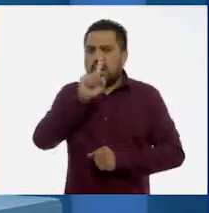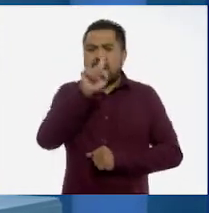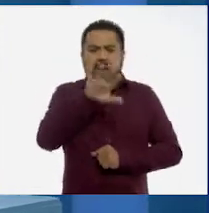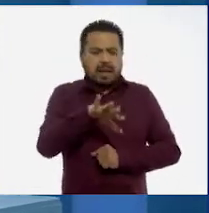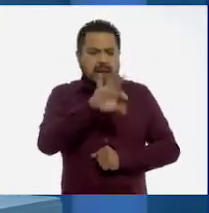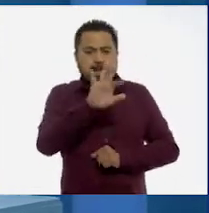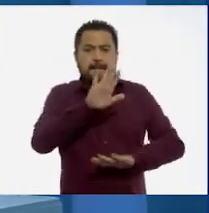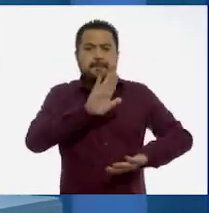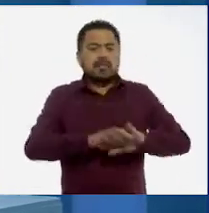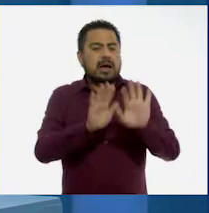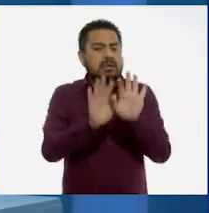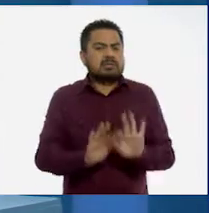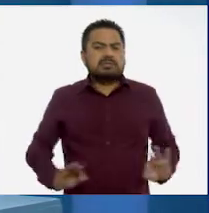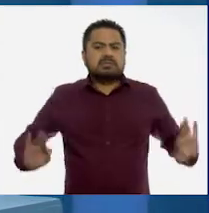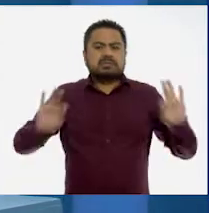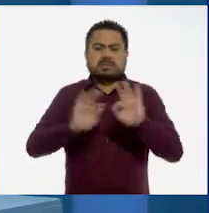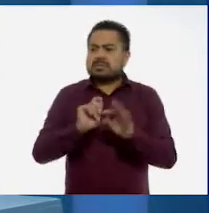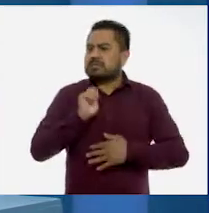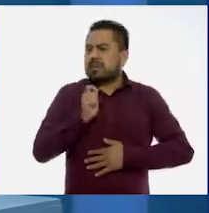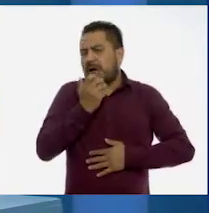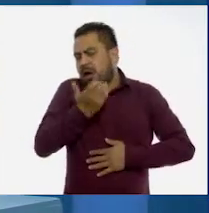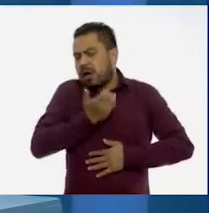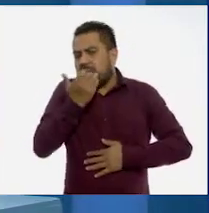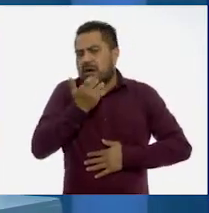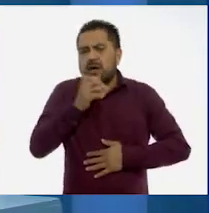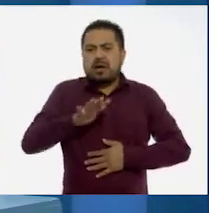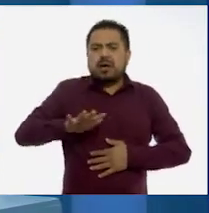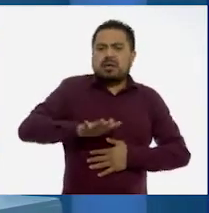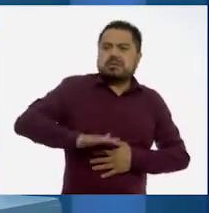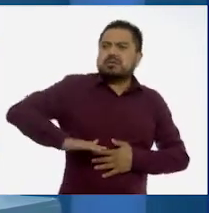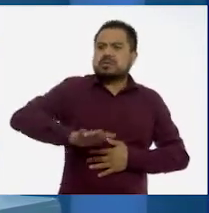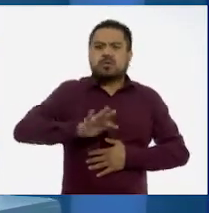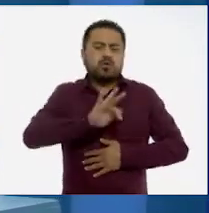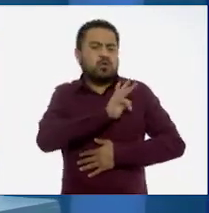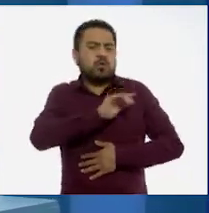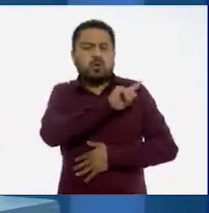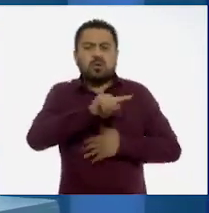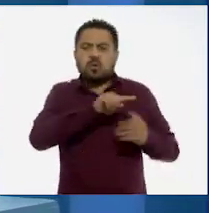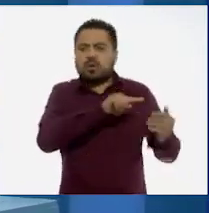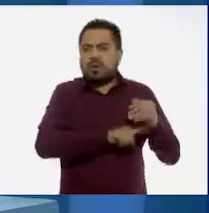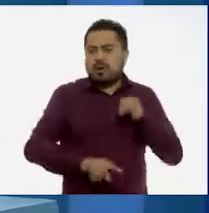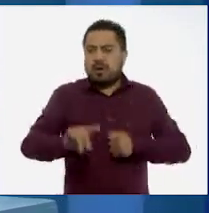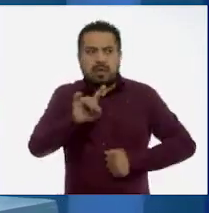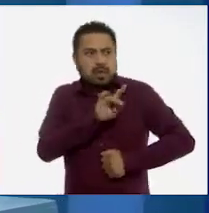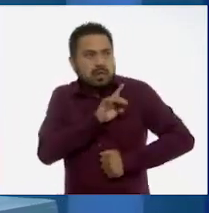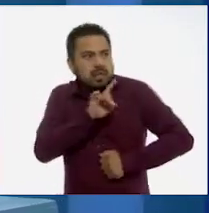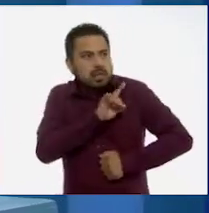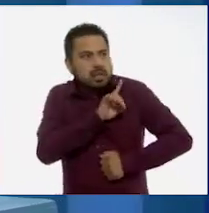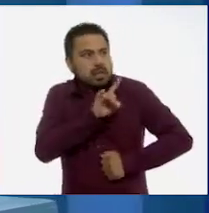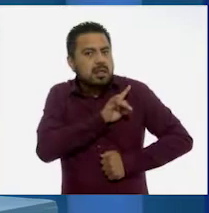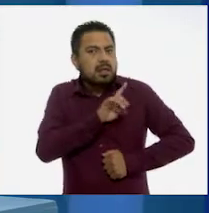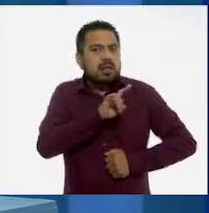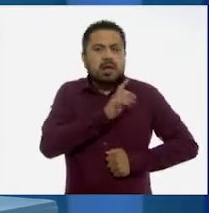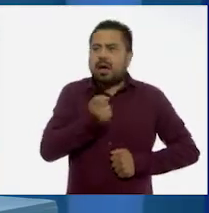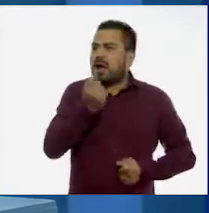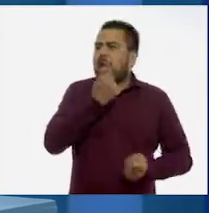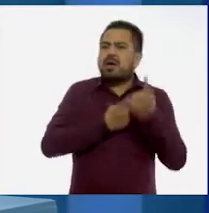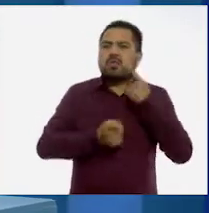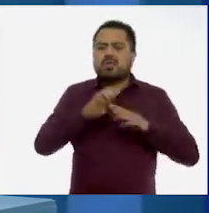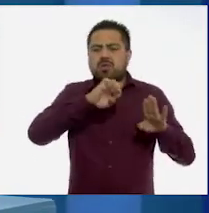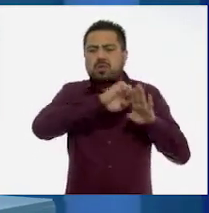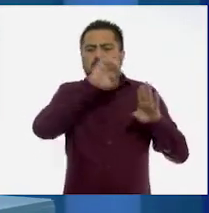más relevantes eran que suelen tener escenarios que podían ser lugares tenebrosos y pusimos algunos ejemplos como